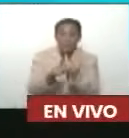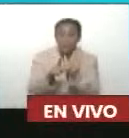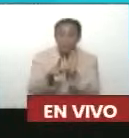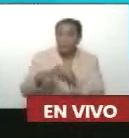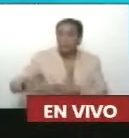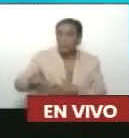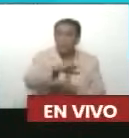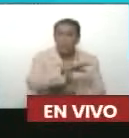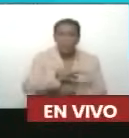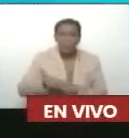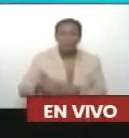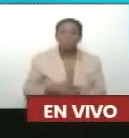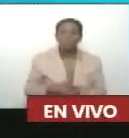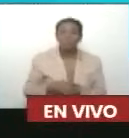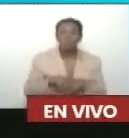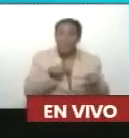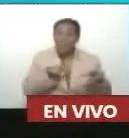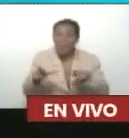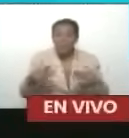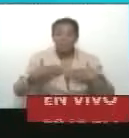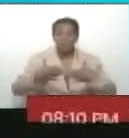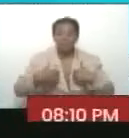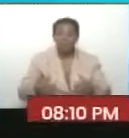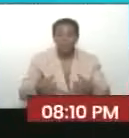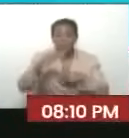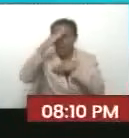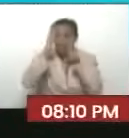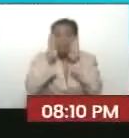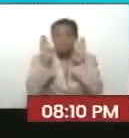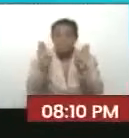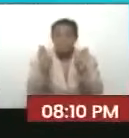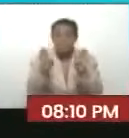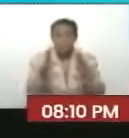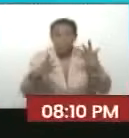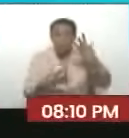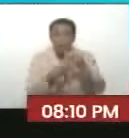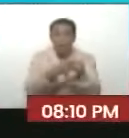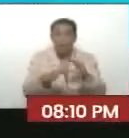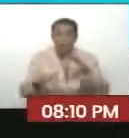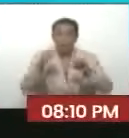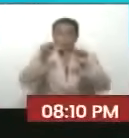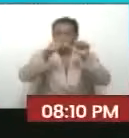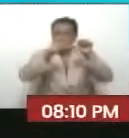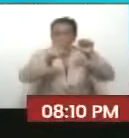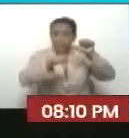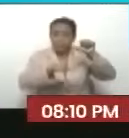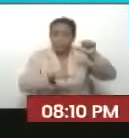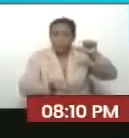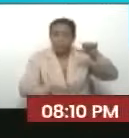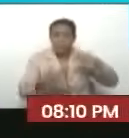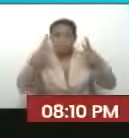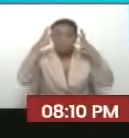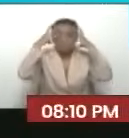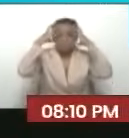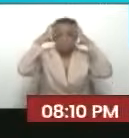colegios, instalaciones de salud. Y cuando yo vi todos esos reportes, yo dije, ¿qué hago?